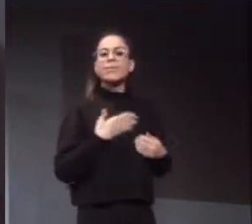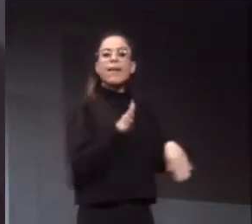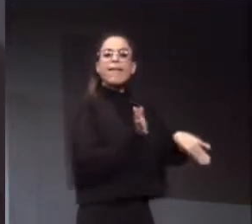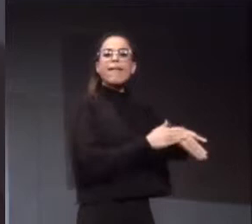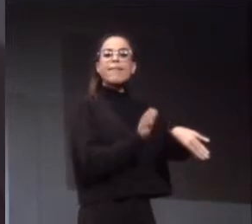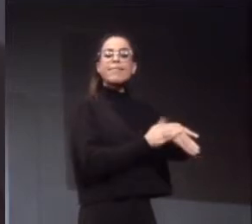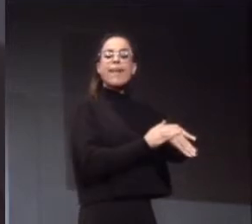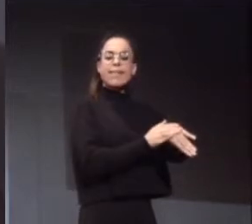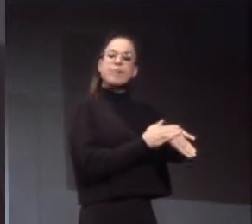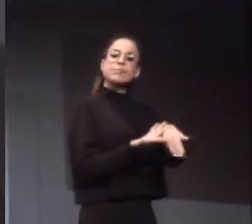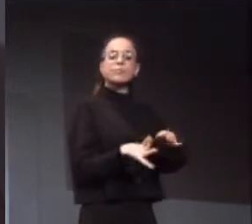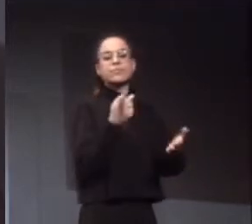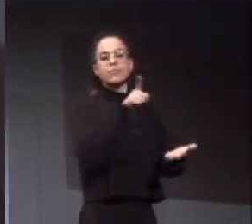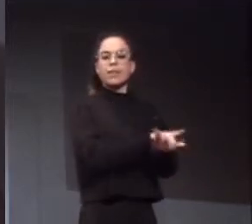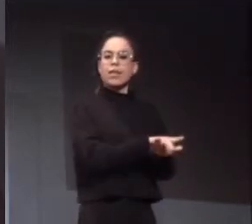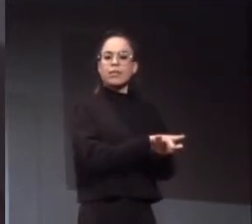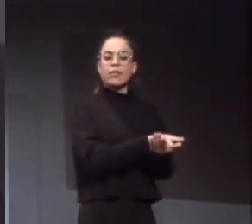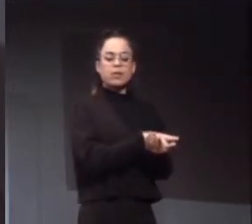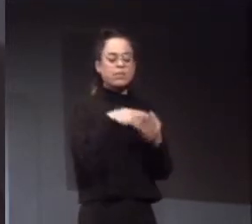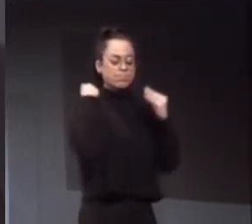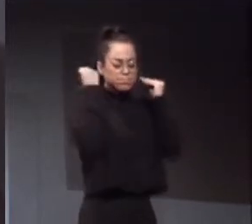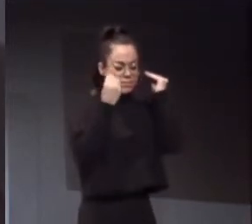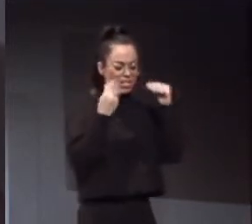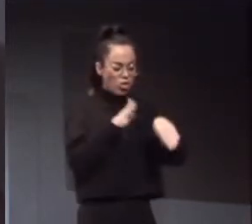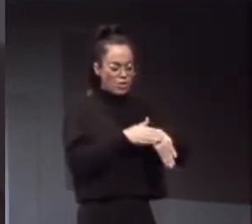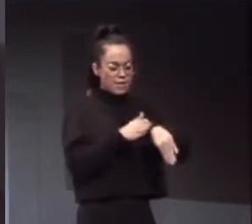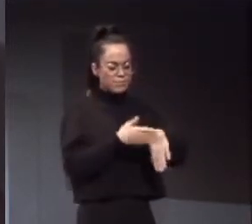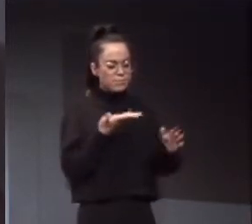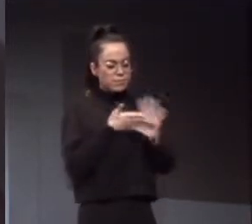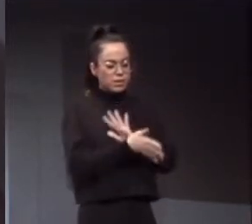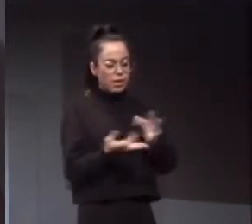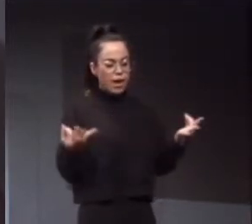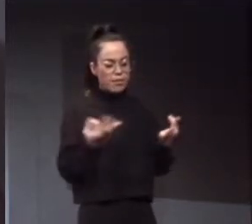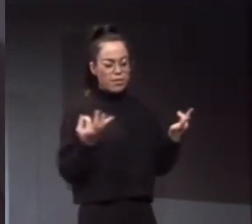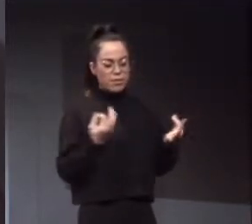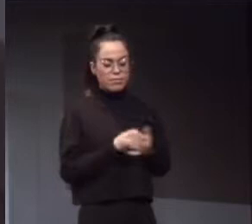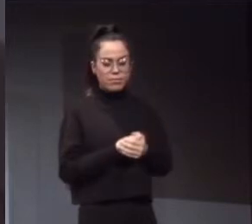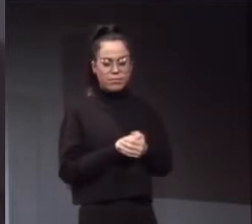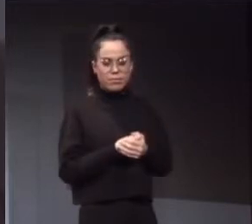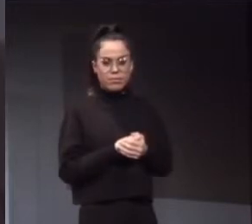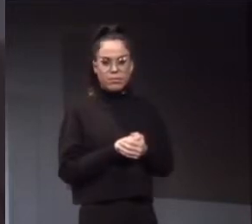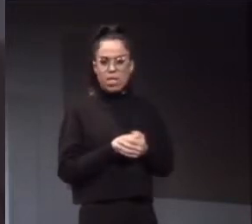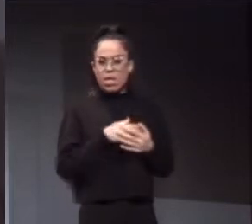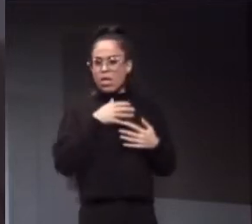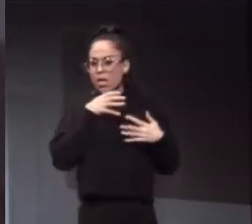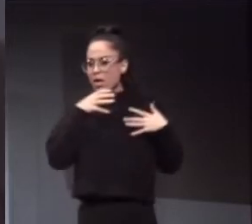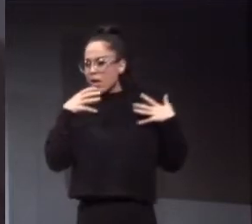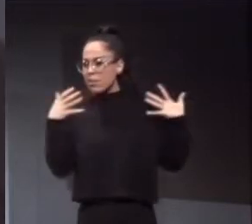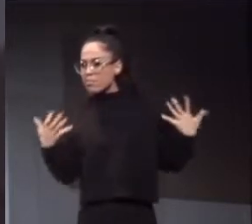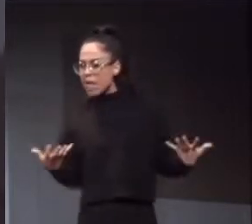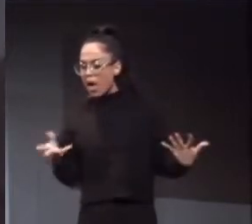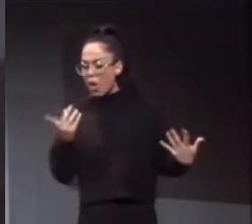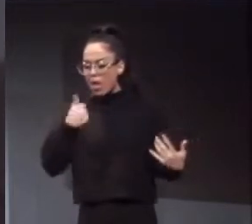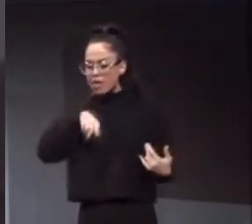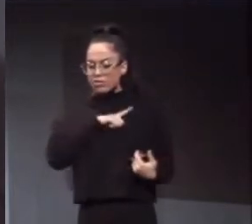pensarse lo que era ser de izquierda pero luego no nos estamos volviendo ahora verdaderamente individualistas y